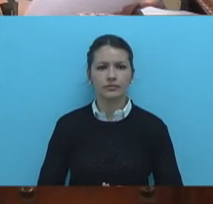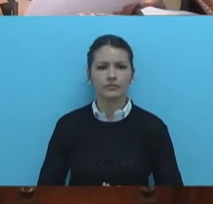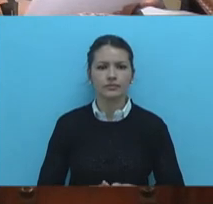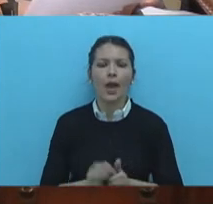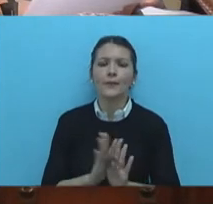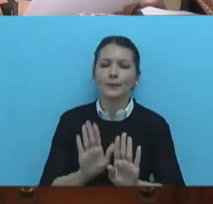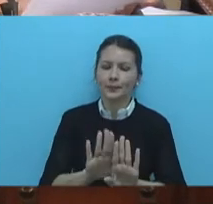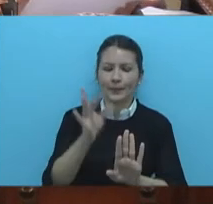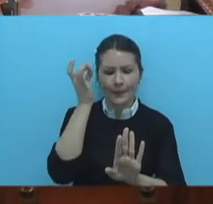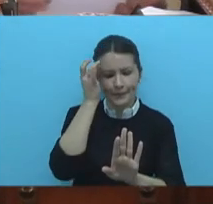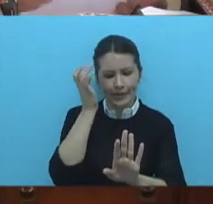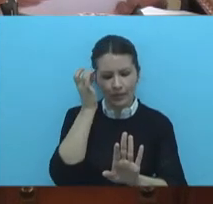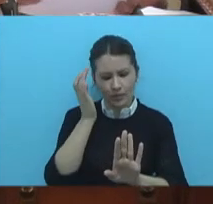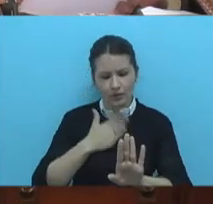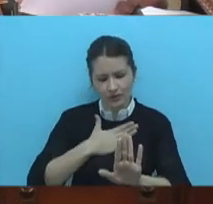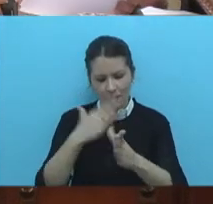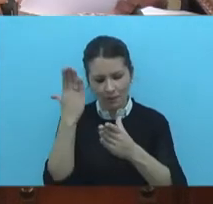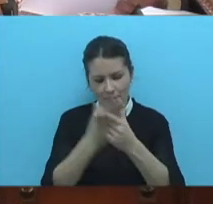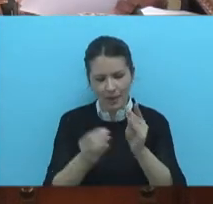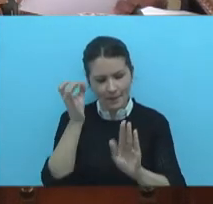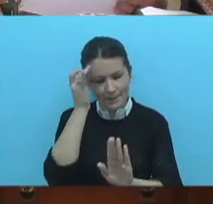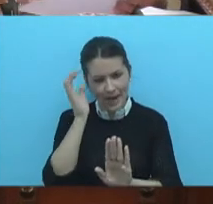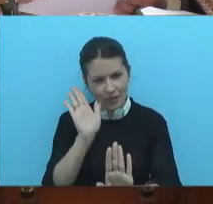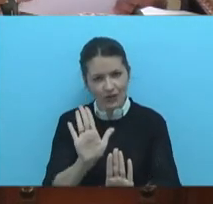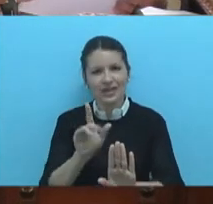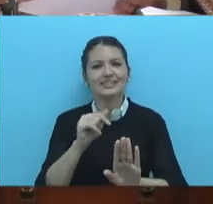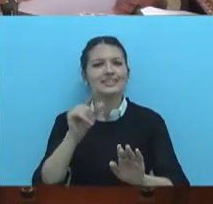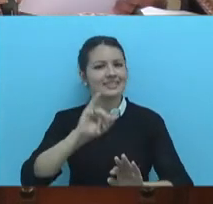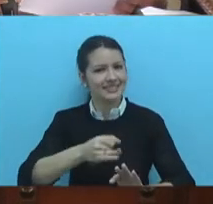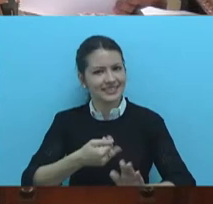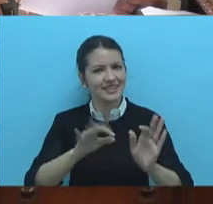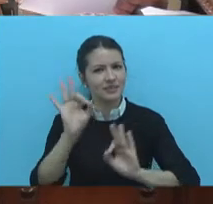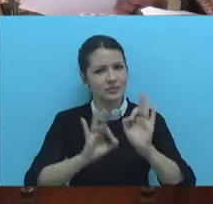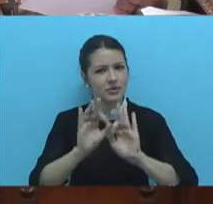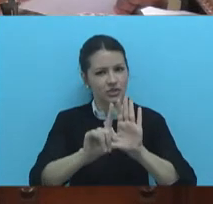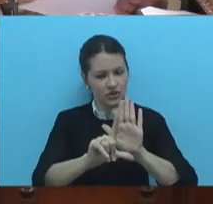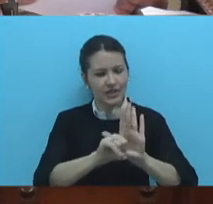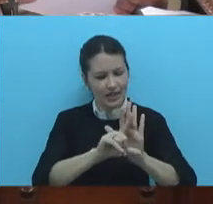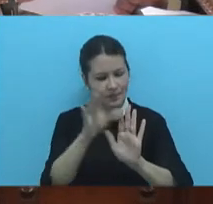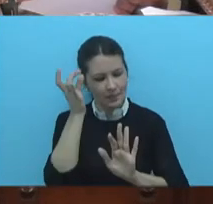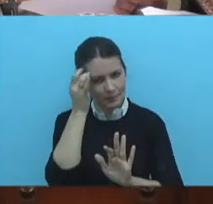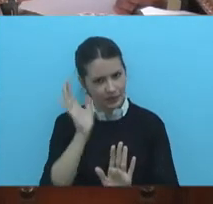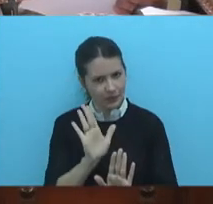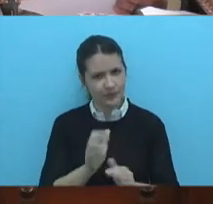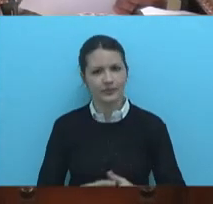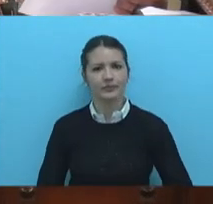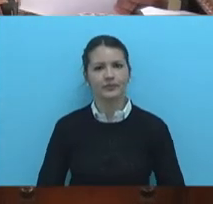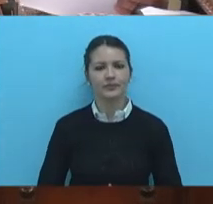perdón, discúlpame, no vi, estoy hablando del proyecto de ley, pido disculpas, está bien.